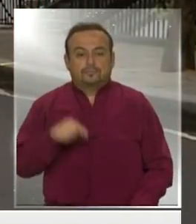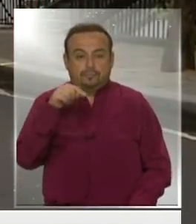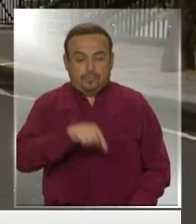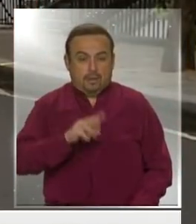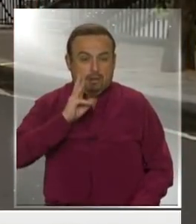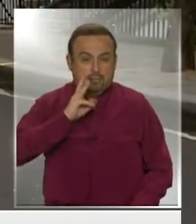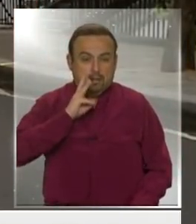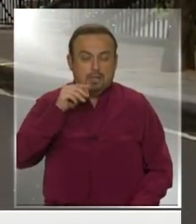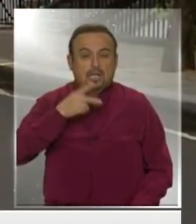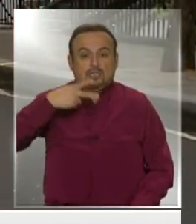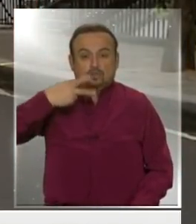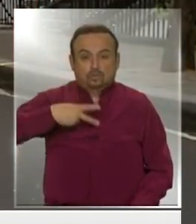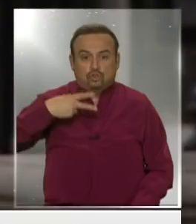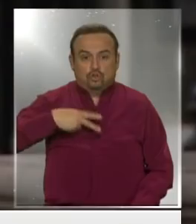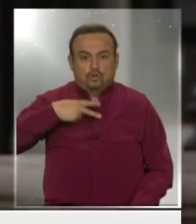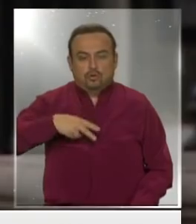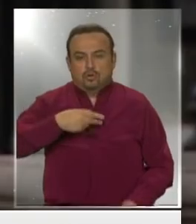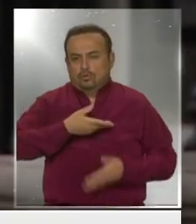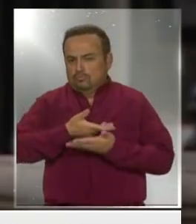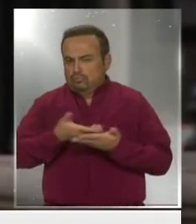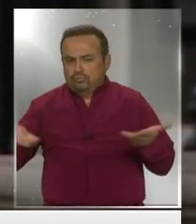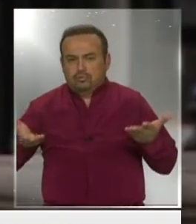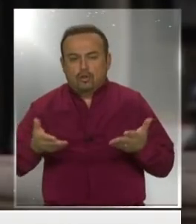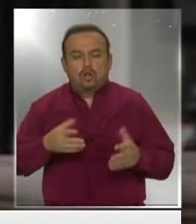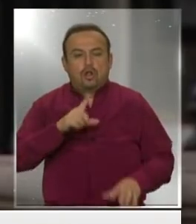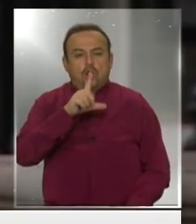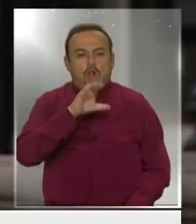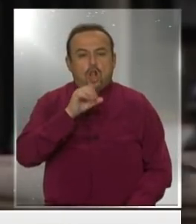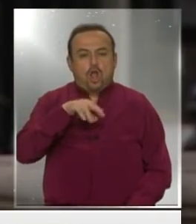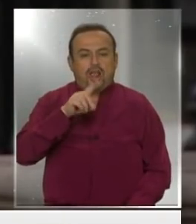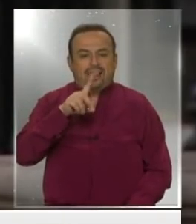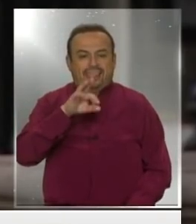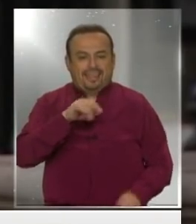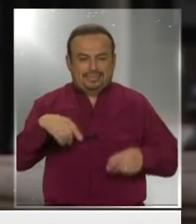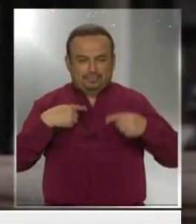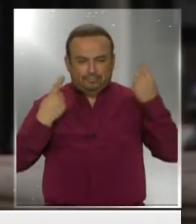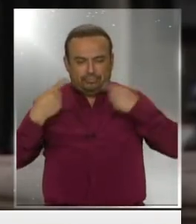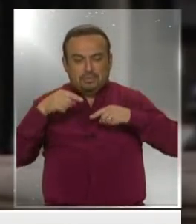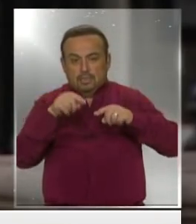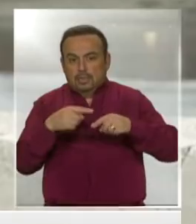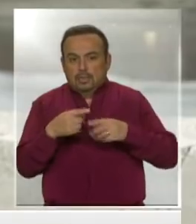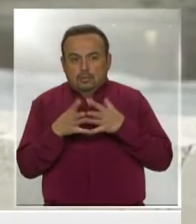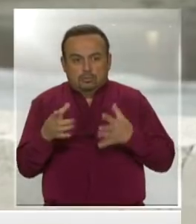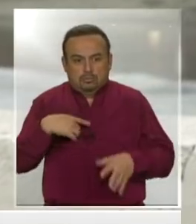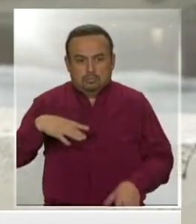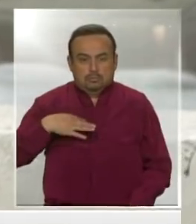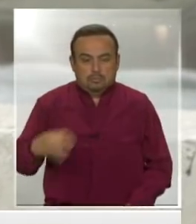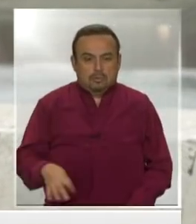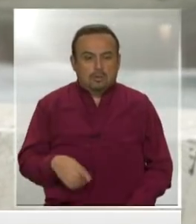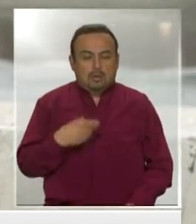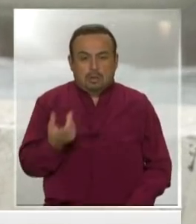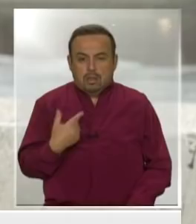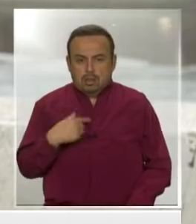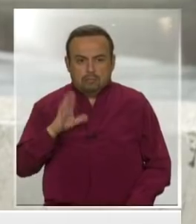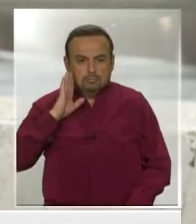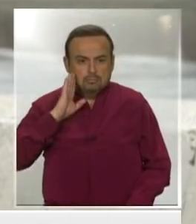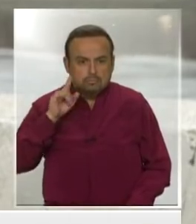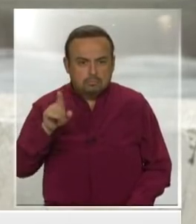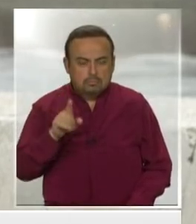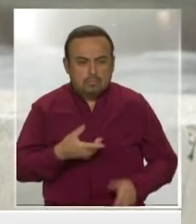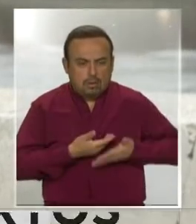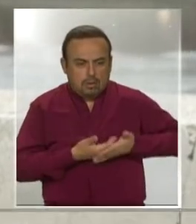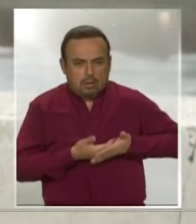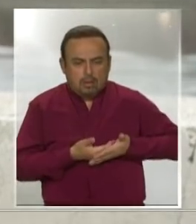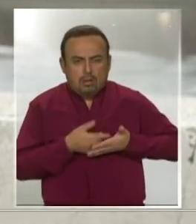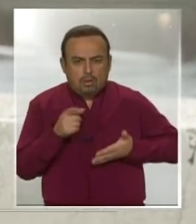Este miércoles la noticia se extendió por todo Londres y sus ciudadanos la recibieron con agrado. Acabo de escuchar que es un niño